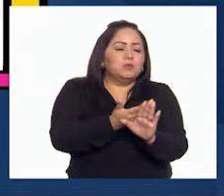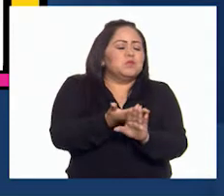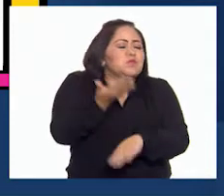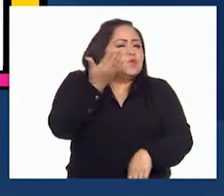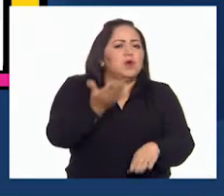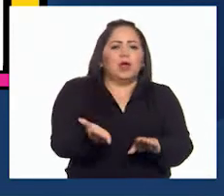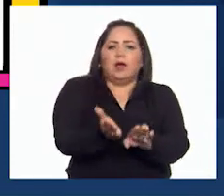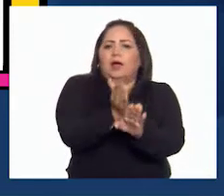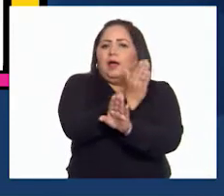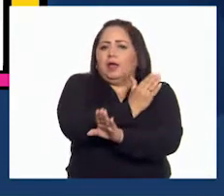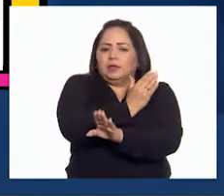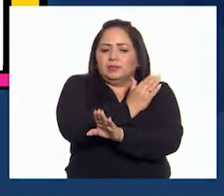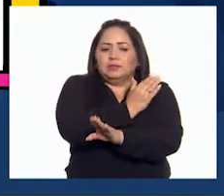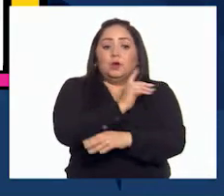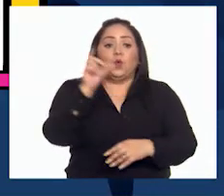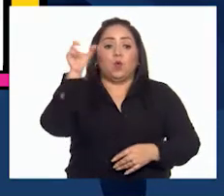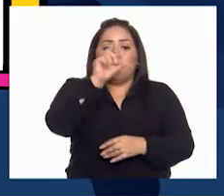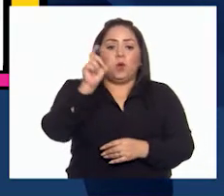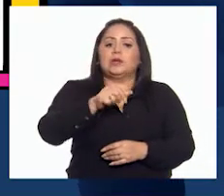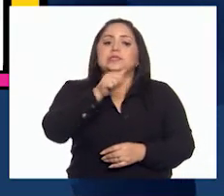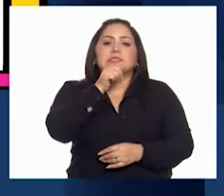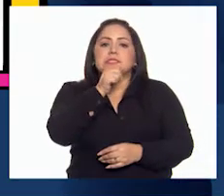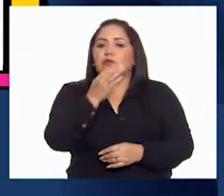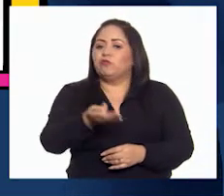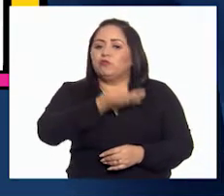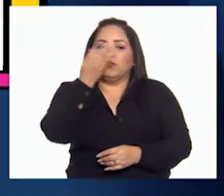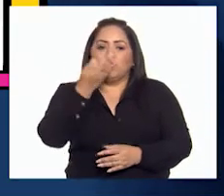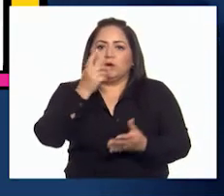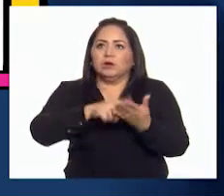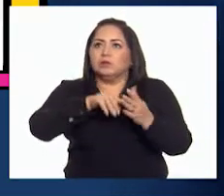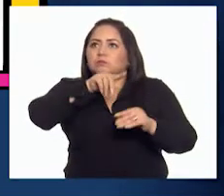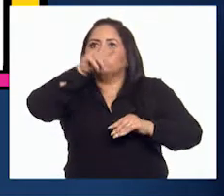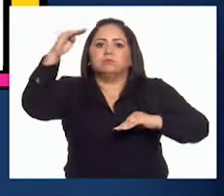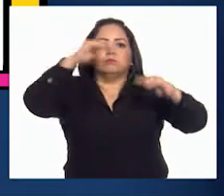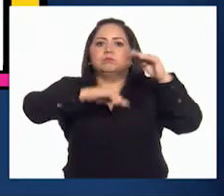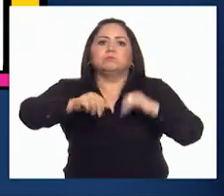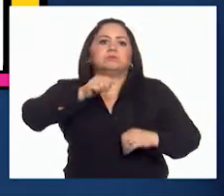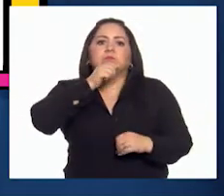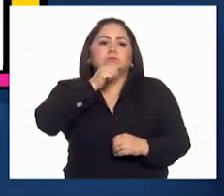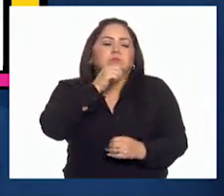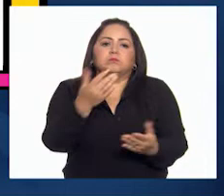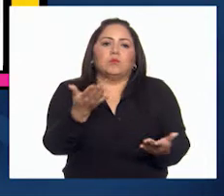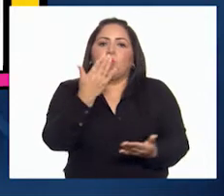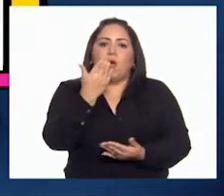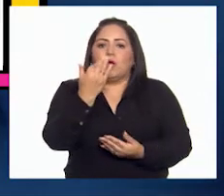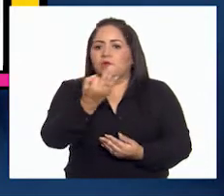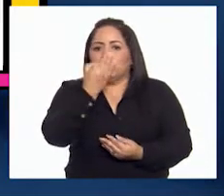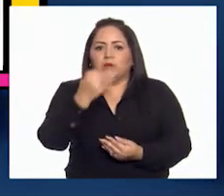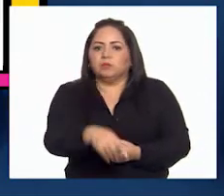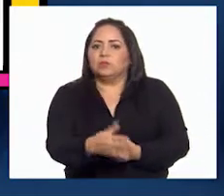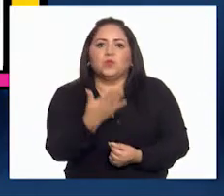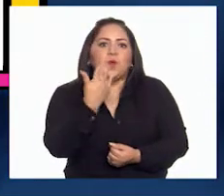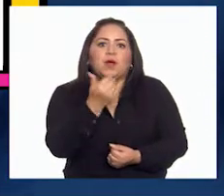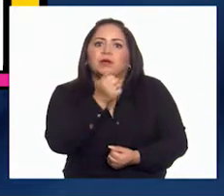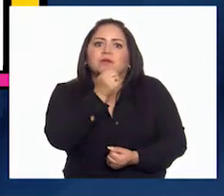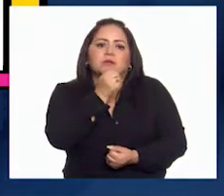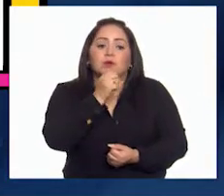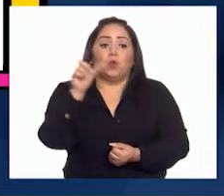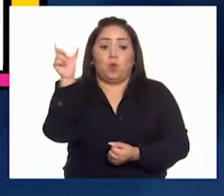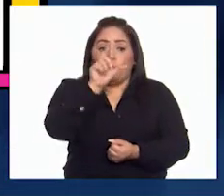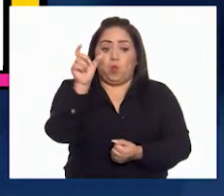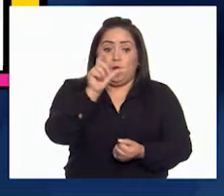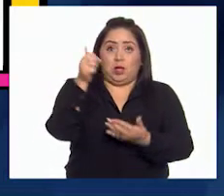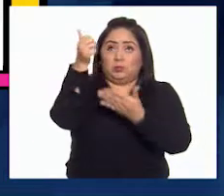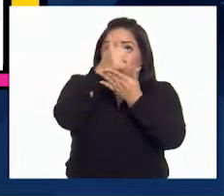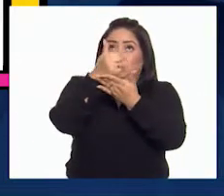muy antes. Cuando aún no había flores en las sendas, porque las sendas no eran ni las flores estaban. Cuando